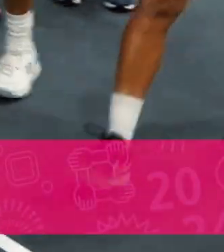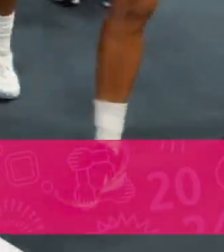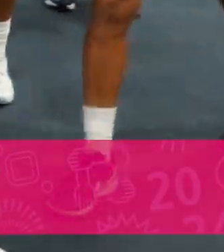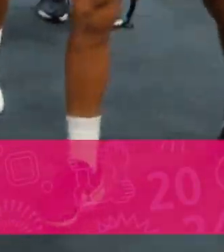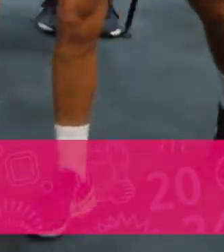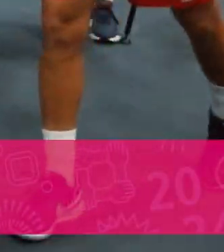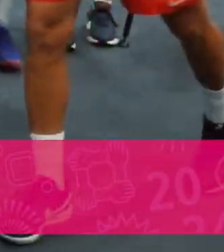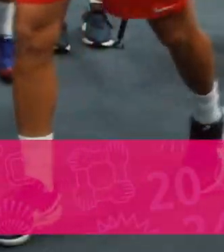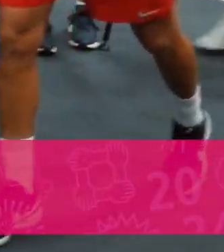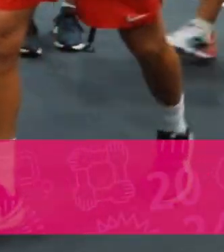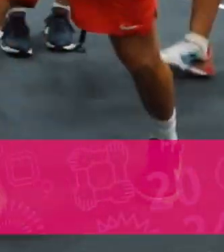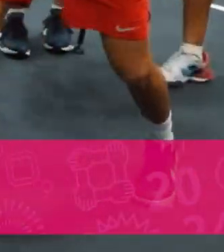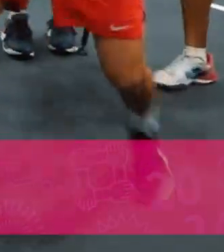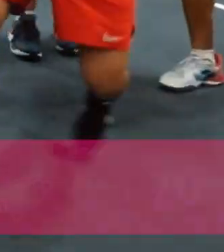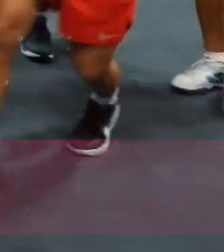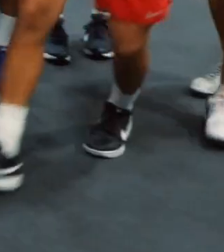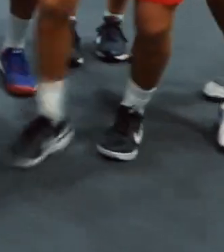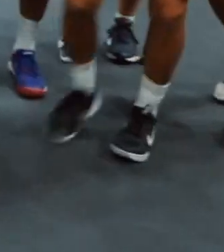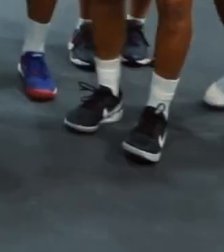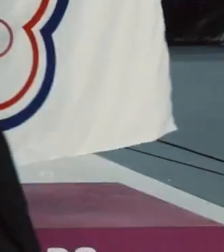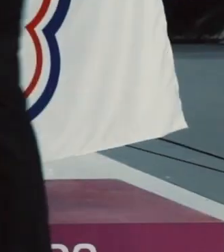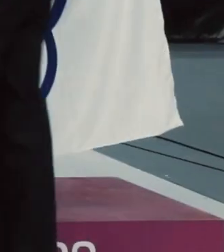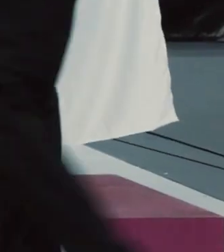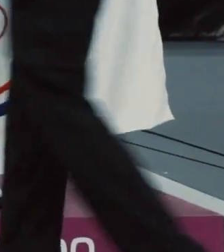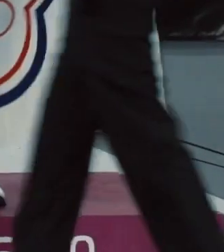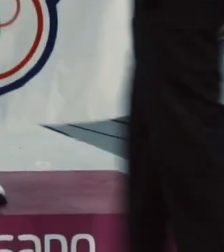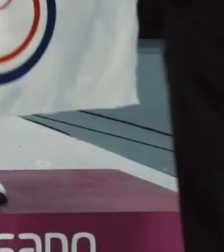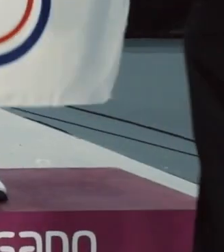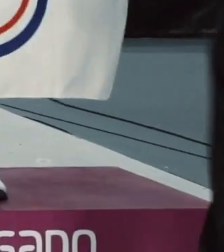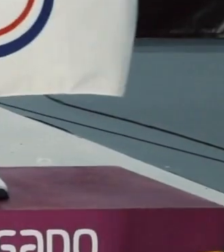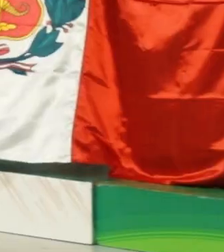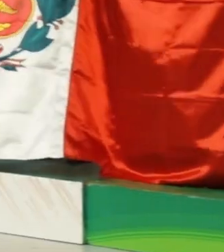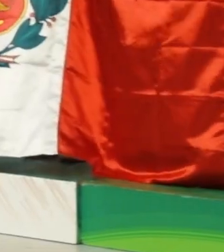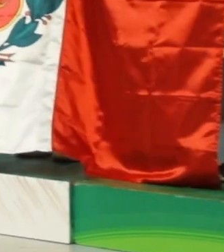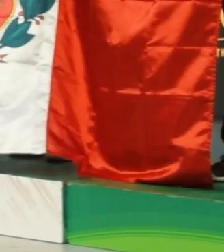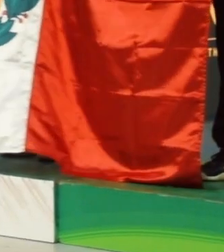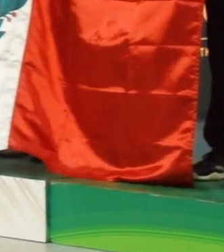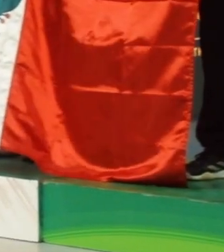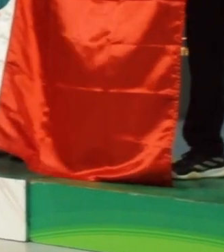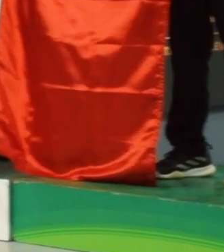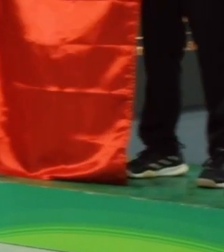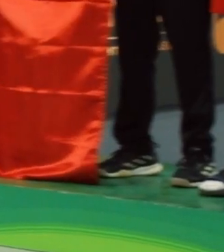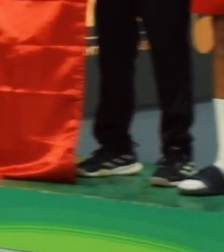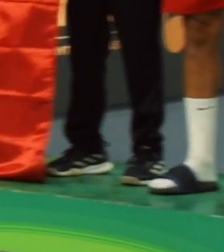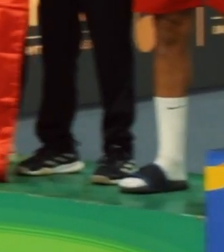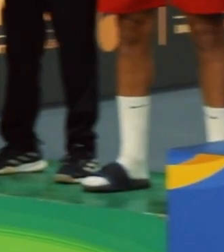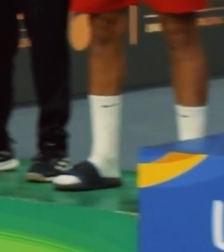¡MVP! ¡MVP! ¡MVP! ¡MVP!